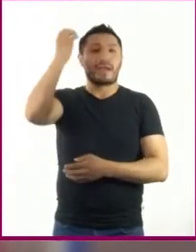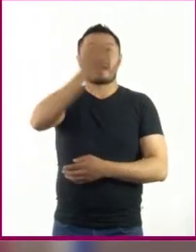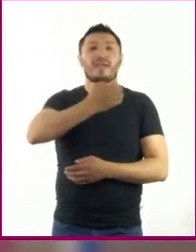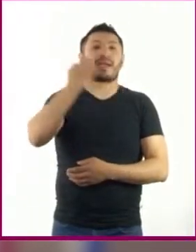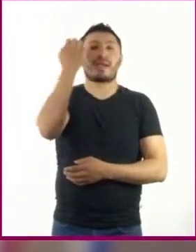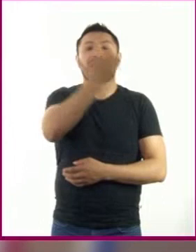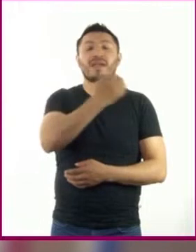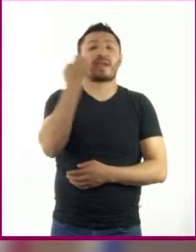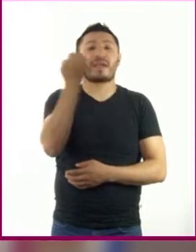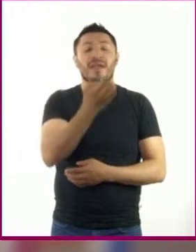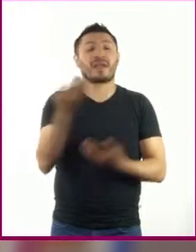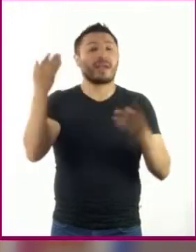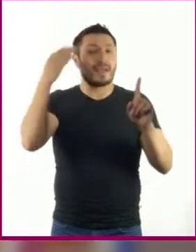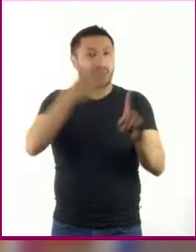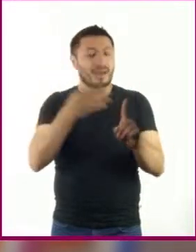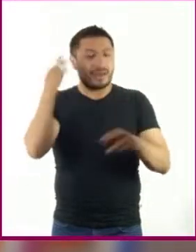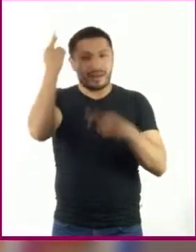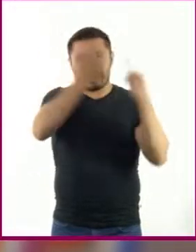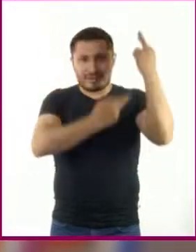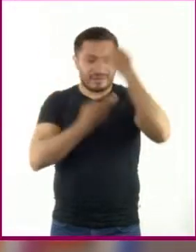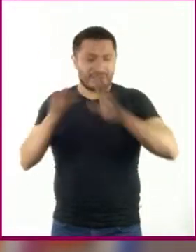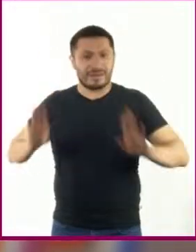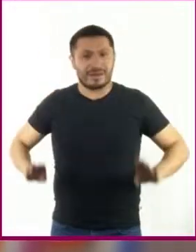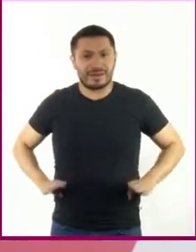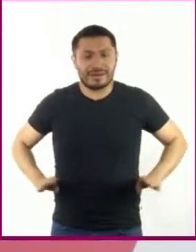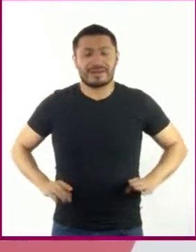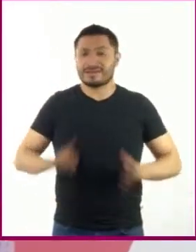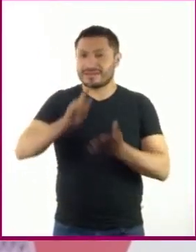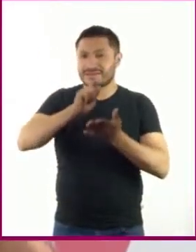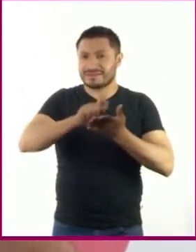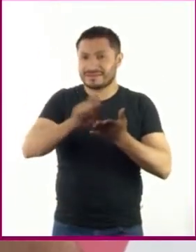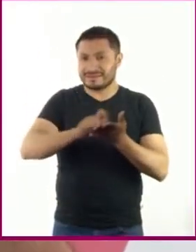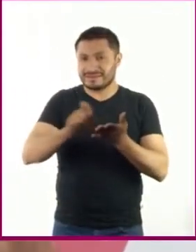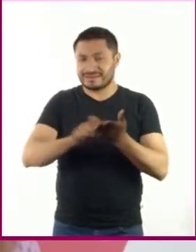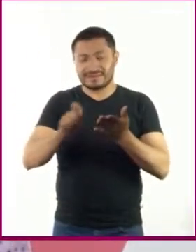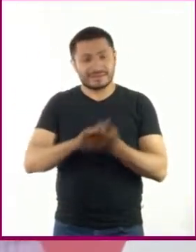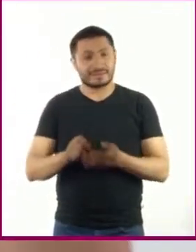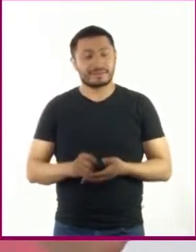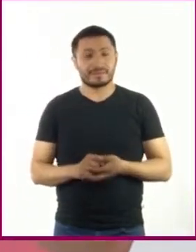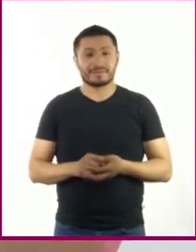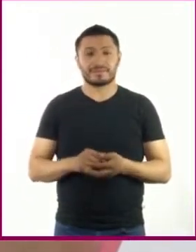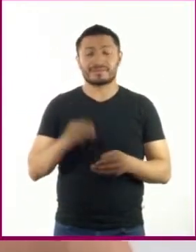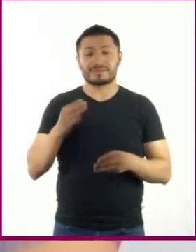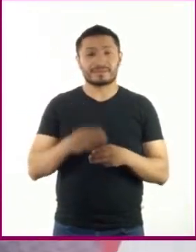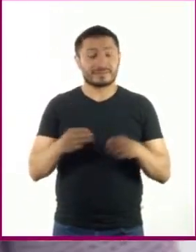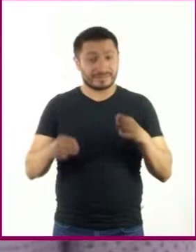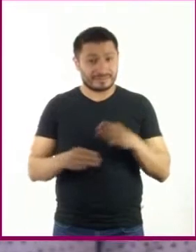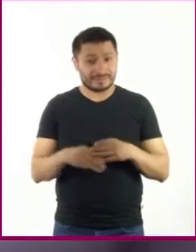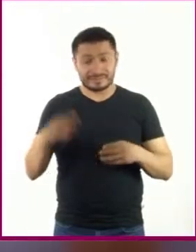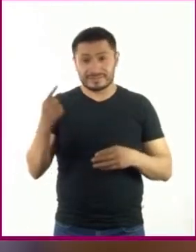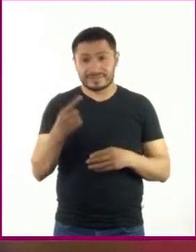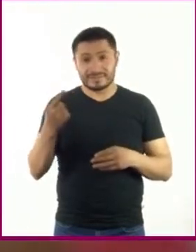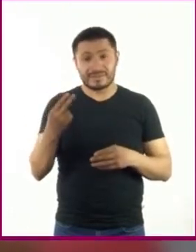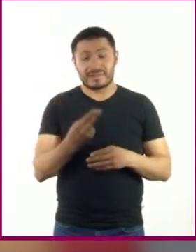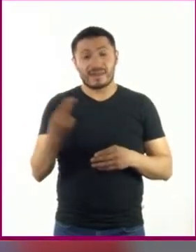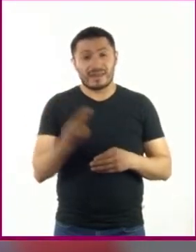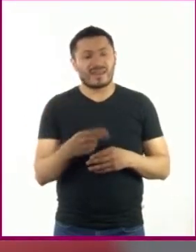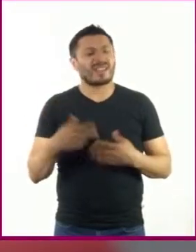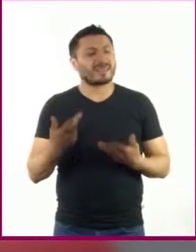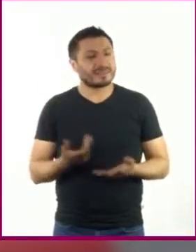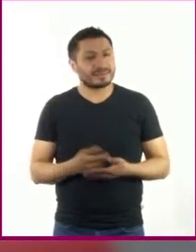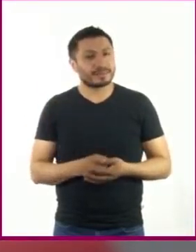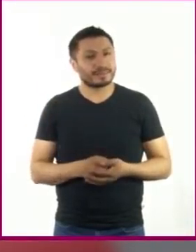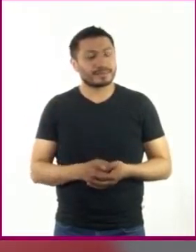revisar aspectos de un texto. Los materiales que van a necesitar para esta sesión son su siempre